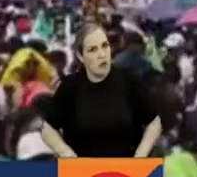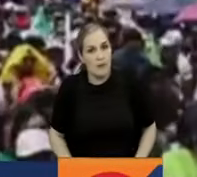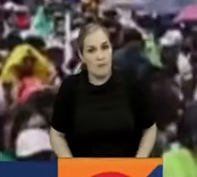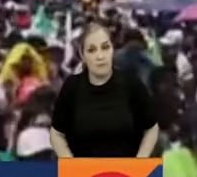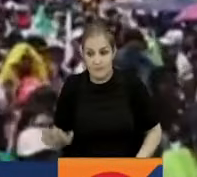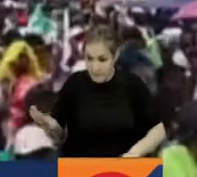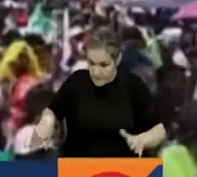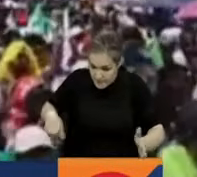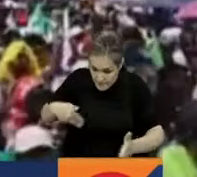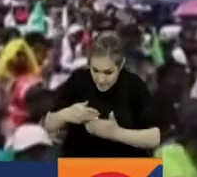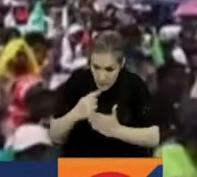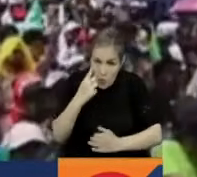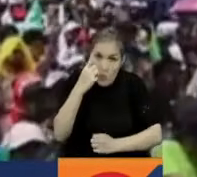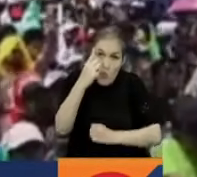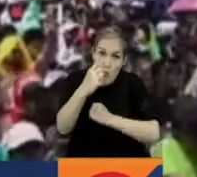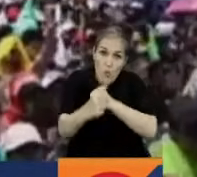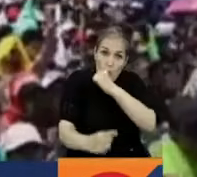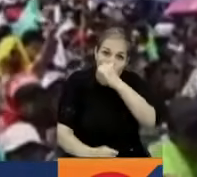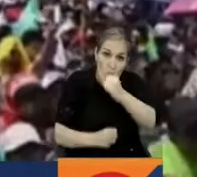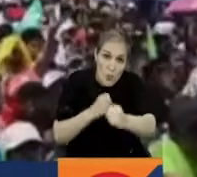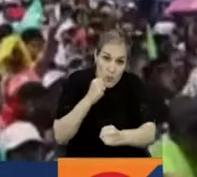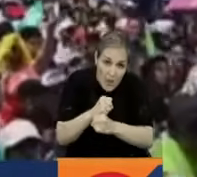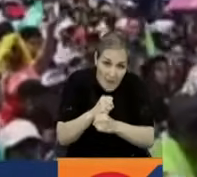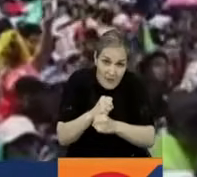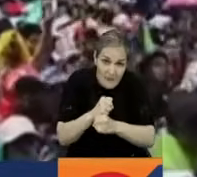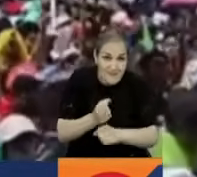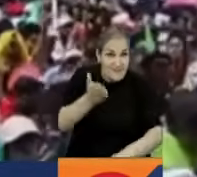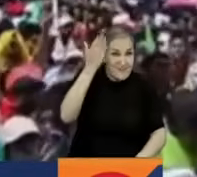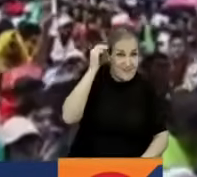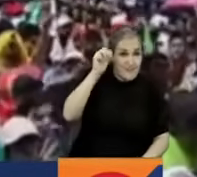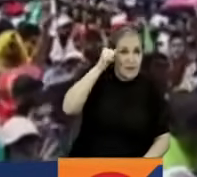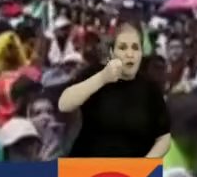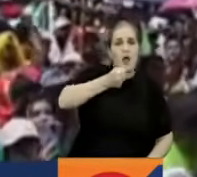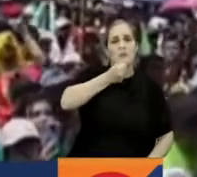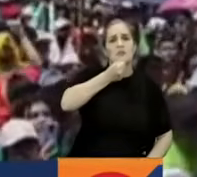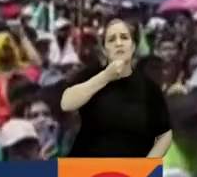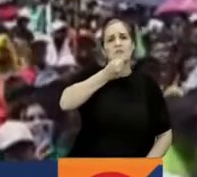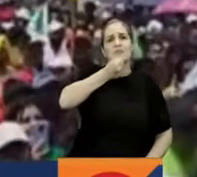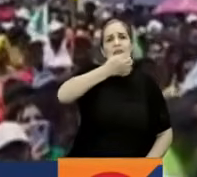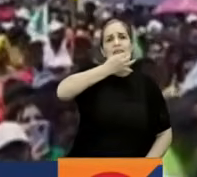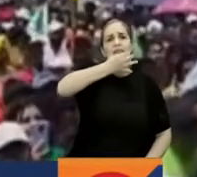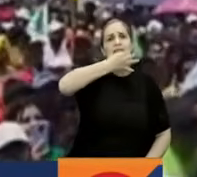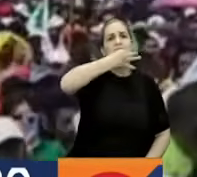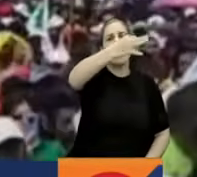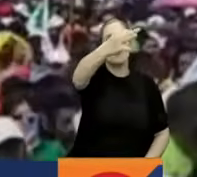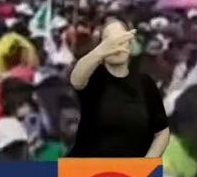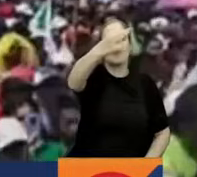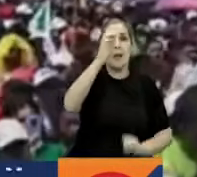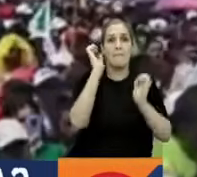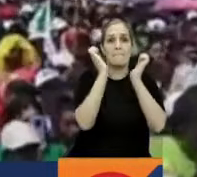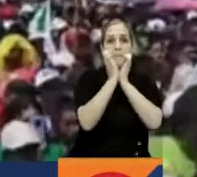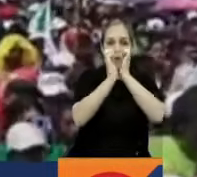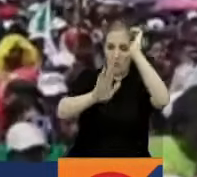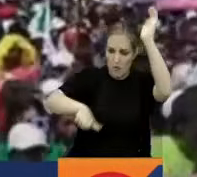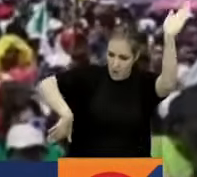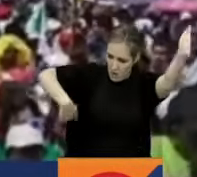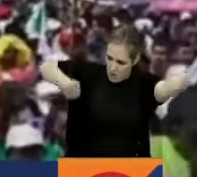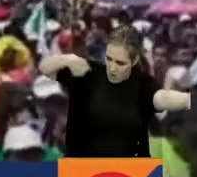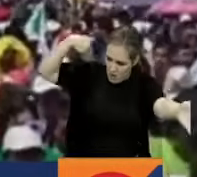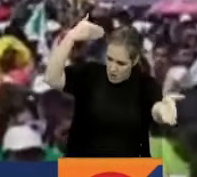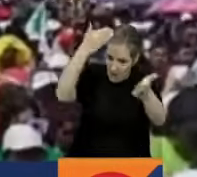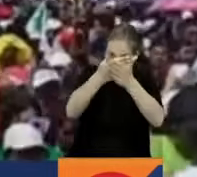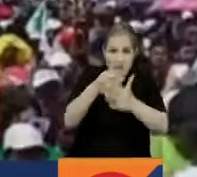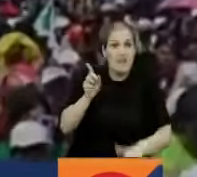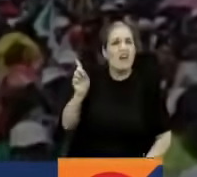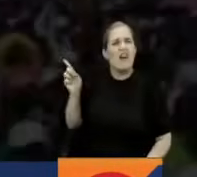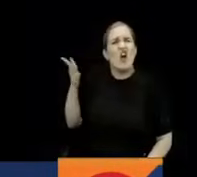un año desde las denuncias de aquella tarde en plaza pública en Soacha, en plena